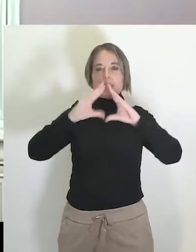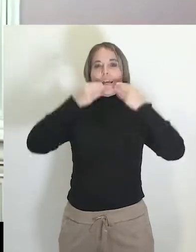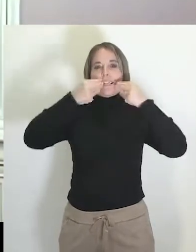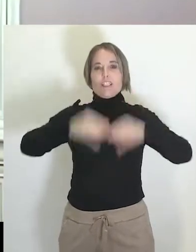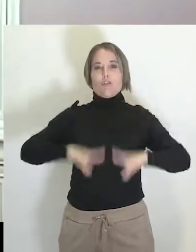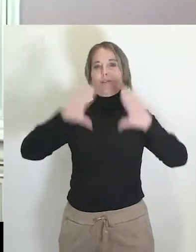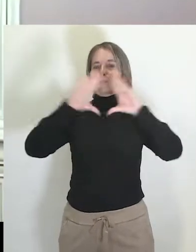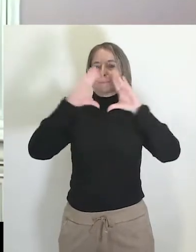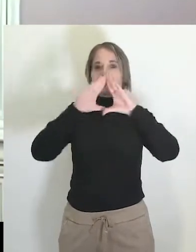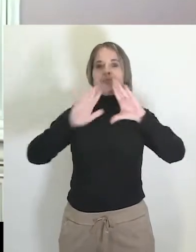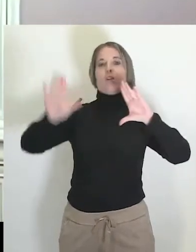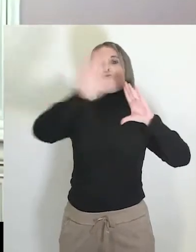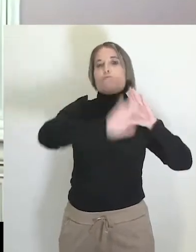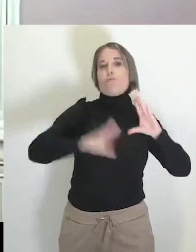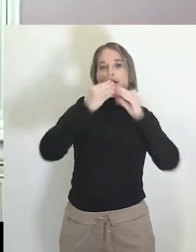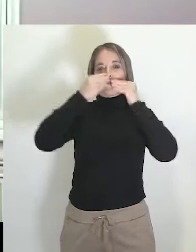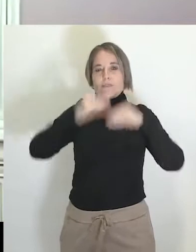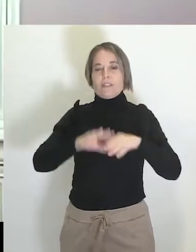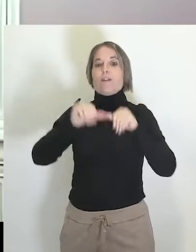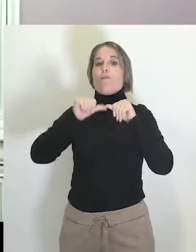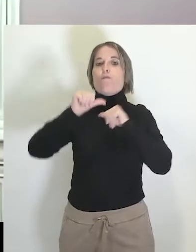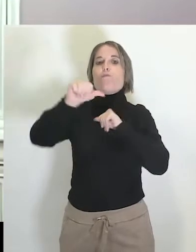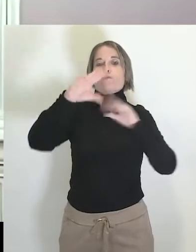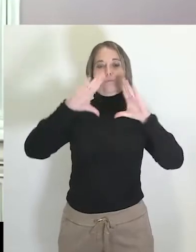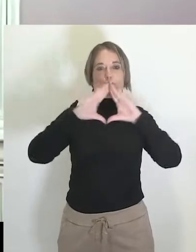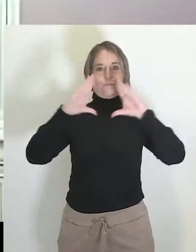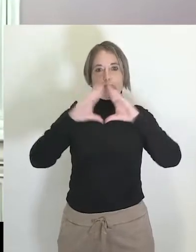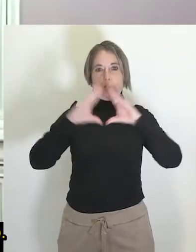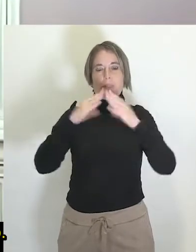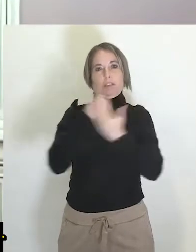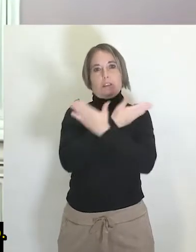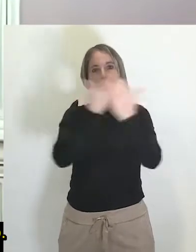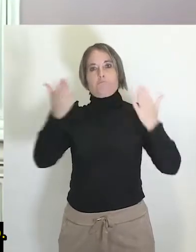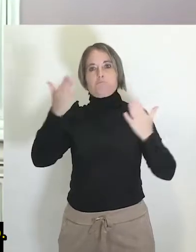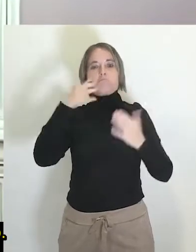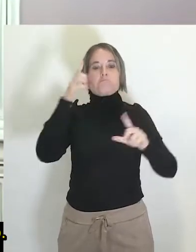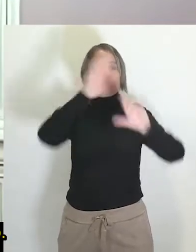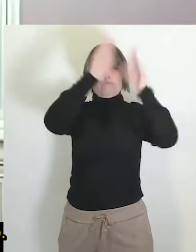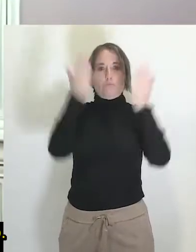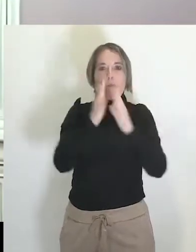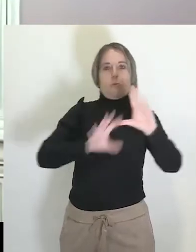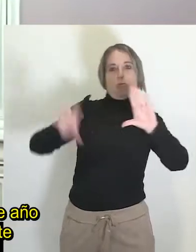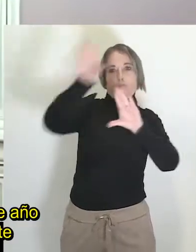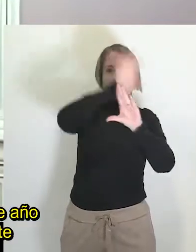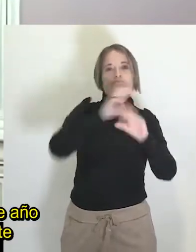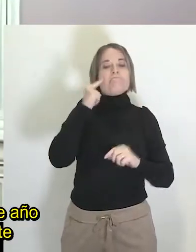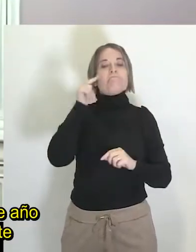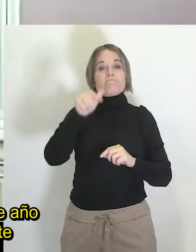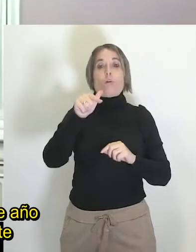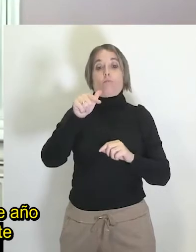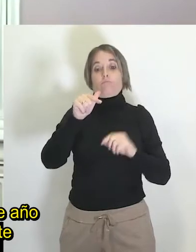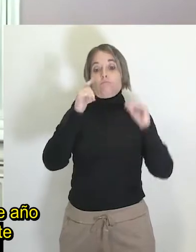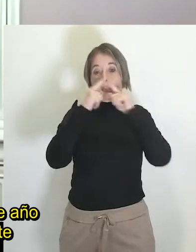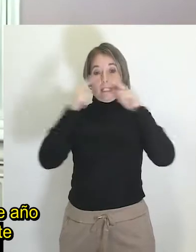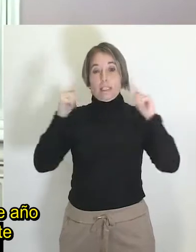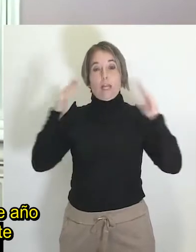a historias feministas, a lugares feministas y a futuros feministas de otros lugares del mundo. Y el ciclo de Herri